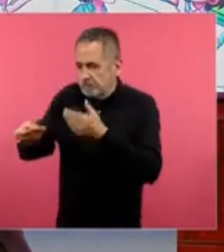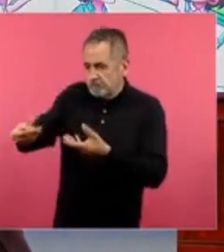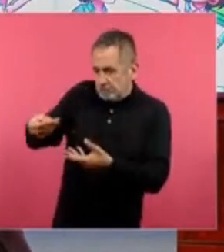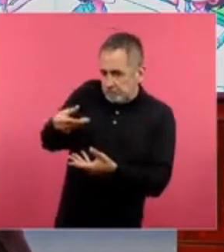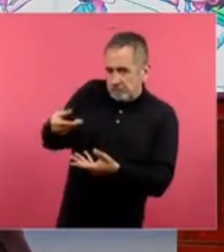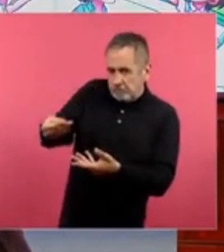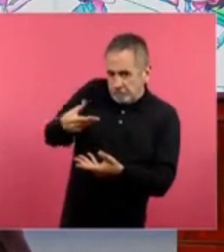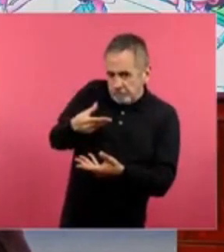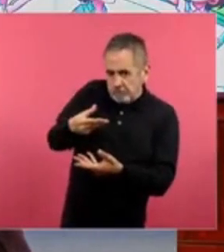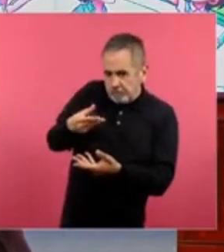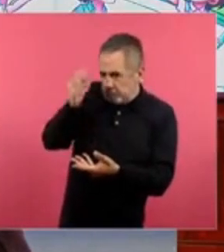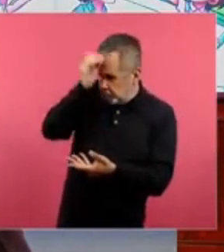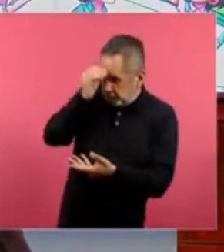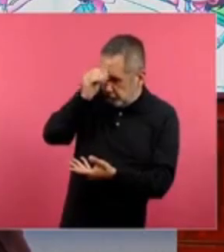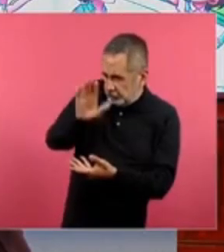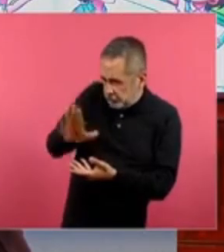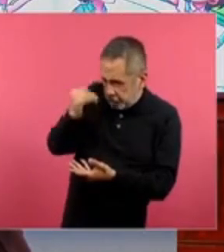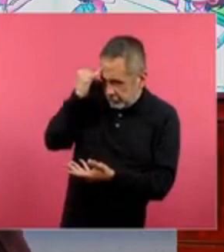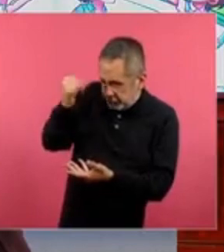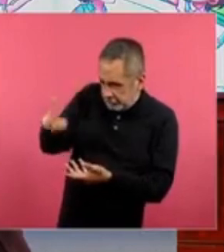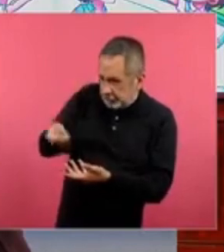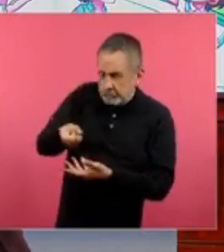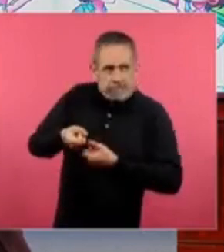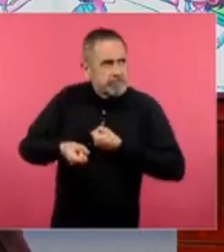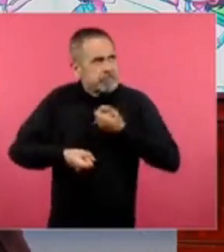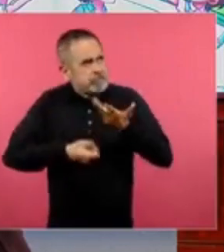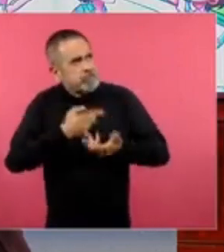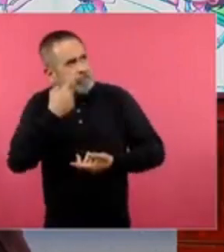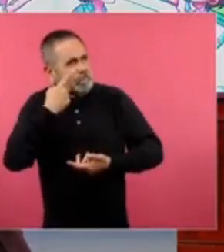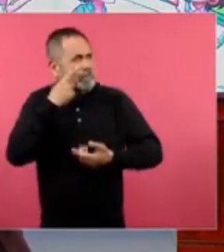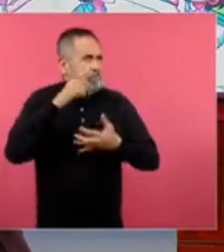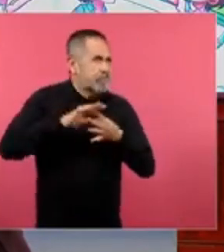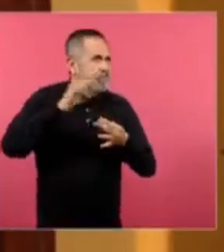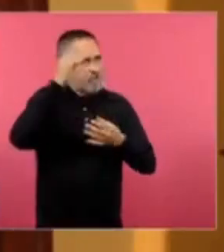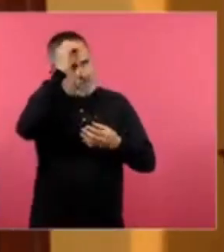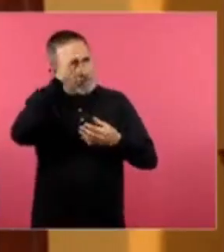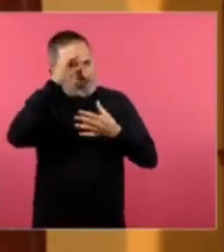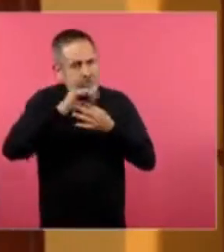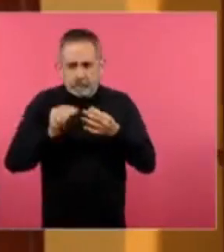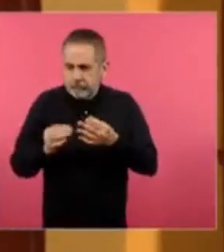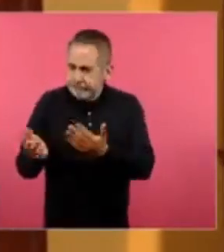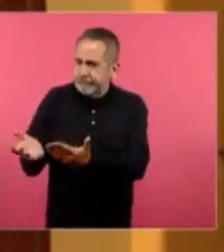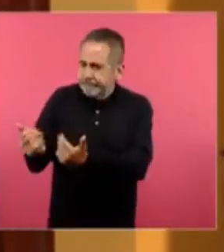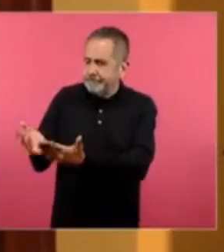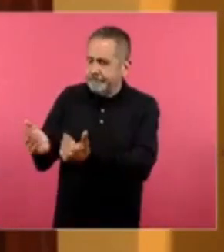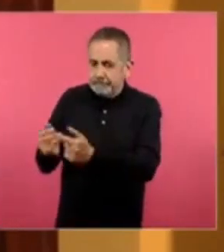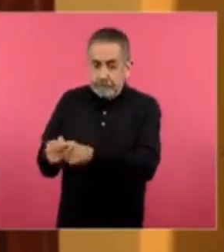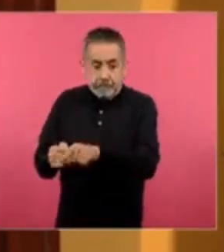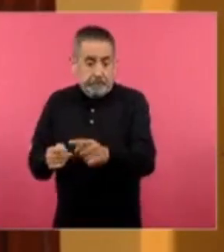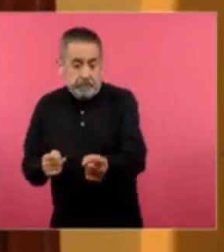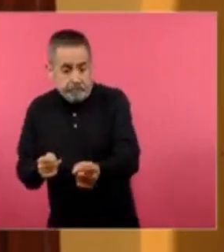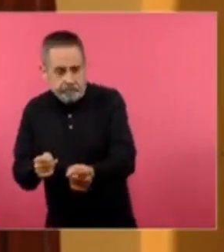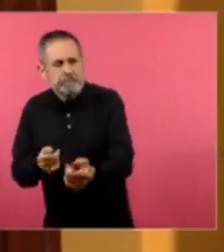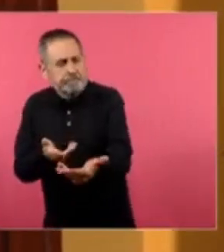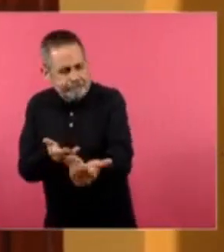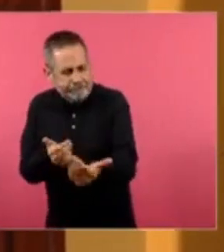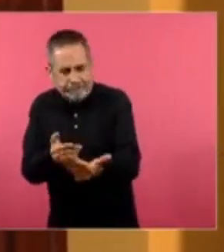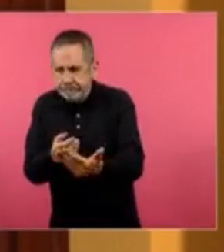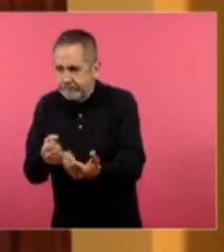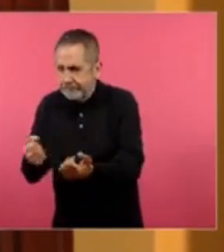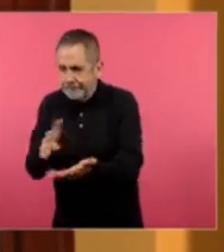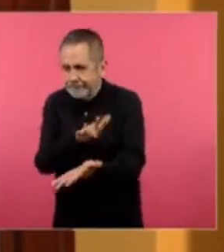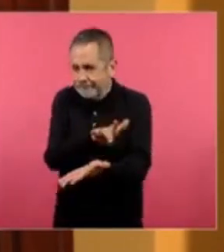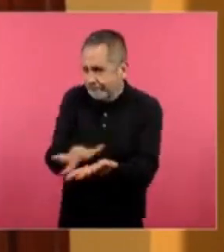sus ideas. El que ahora sí que le cuesta un poquito más o tiene alguna habilidad que el otro no posee, entre ellos se